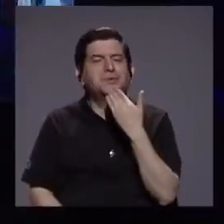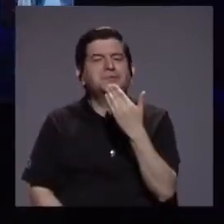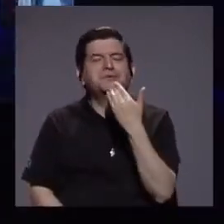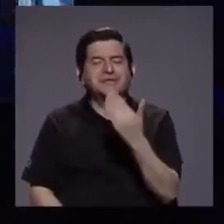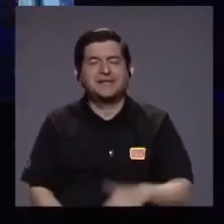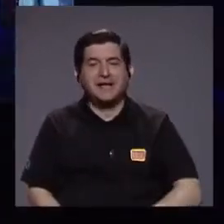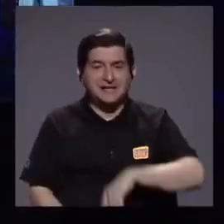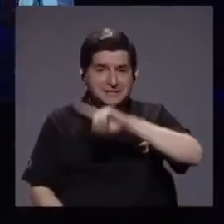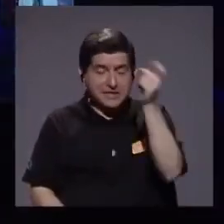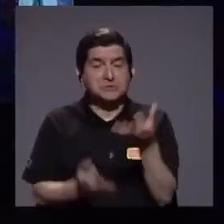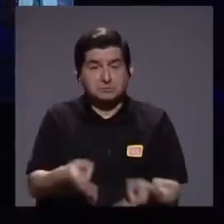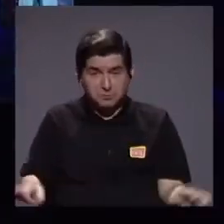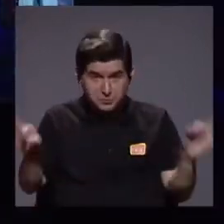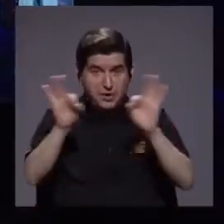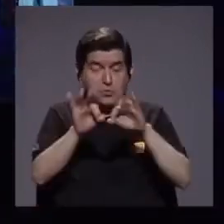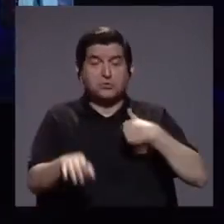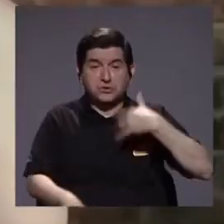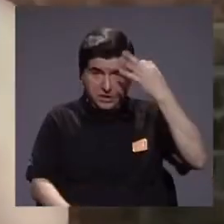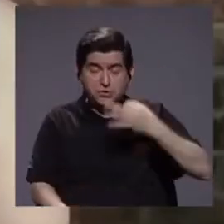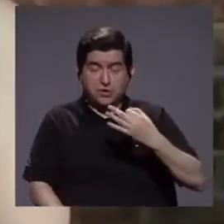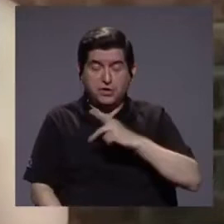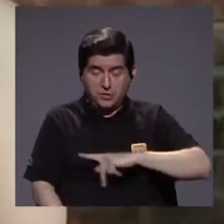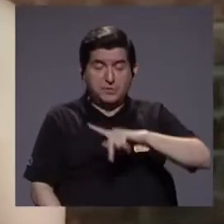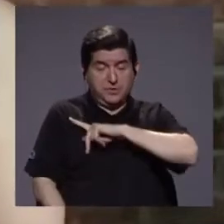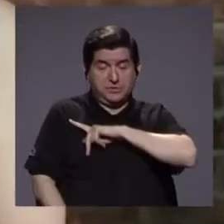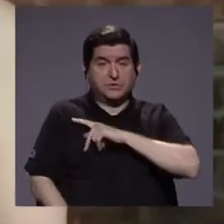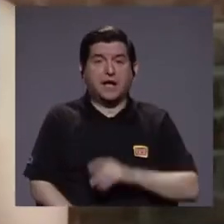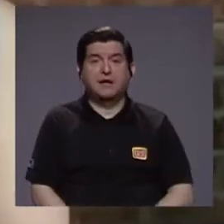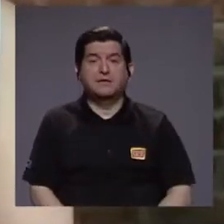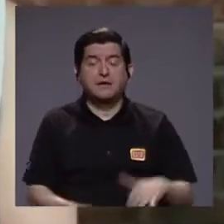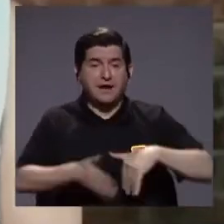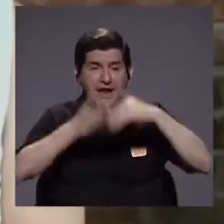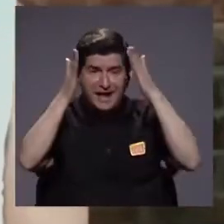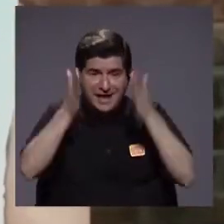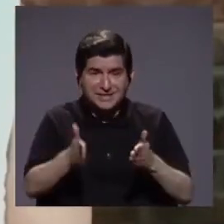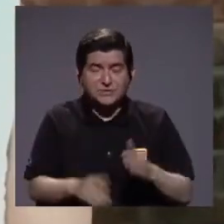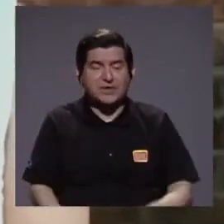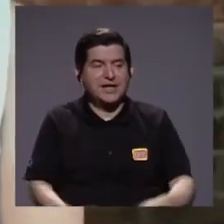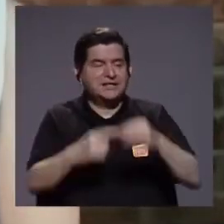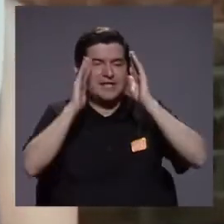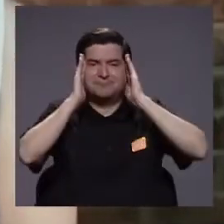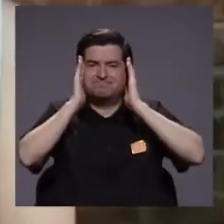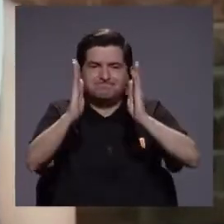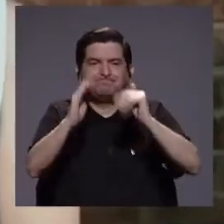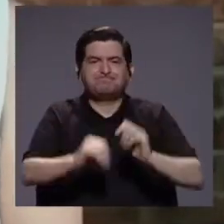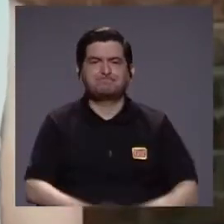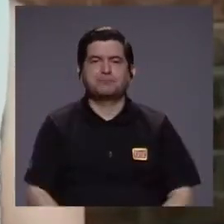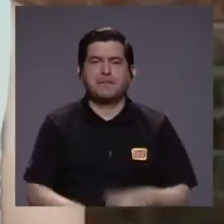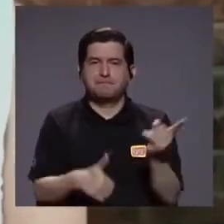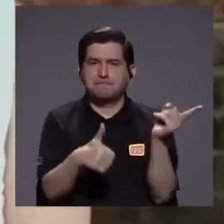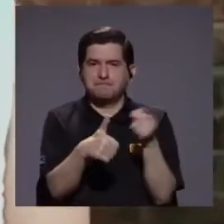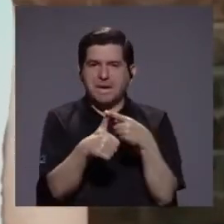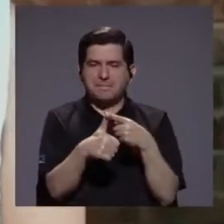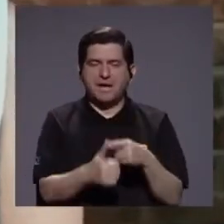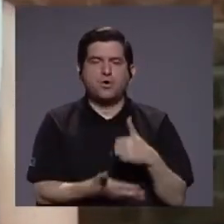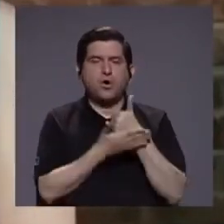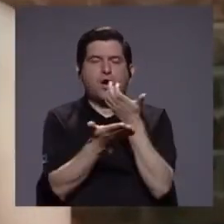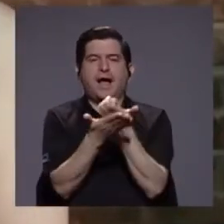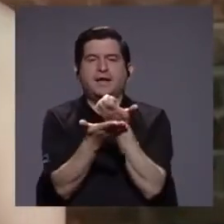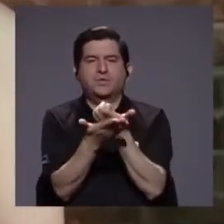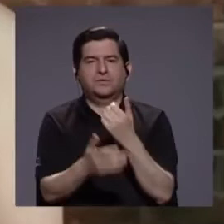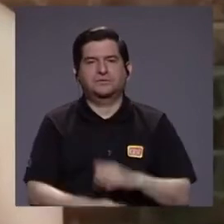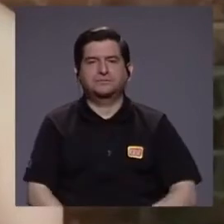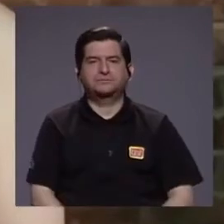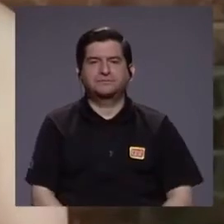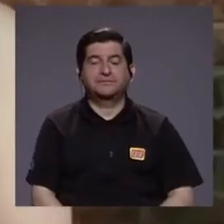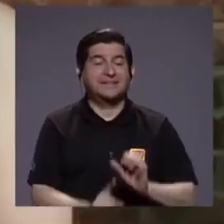Una pregunta muy importante para mí. Personalmente, el estudiantado es una prioridad. Primer punto son las becas.